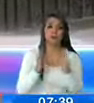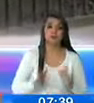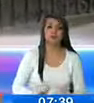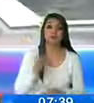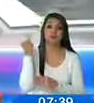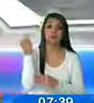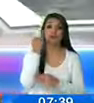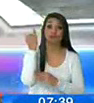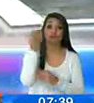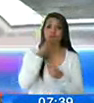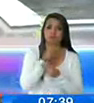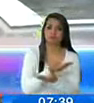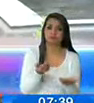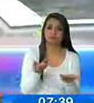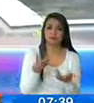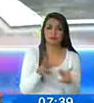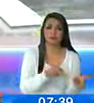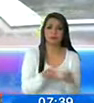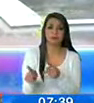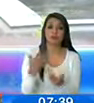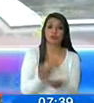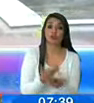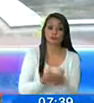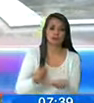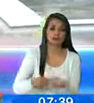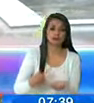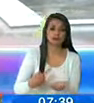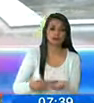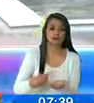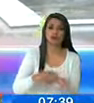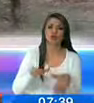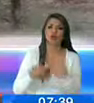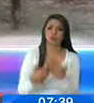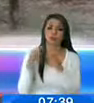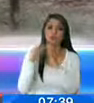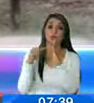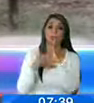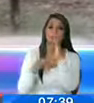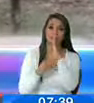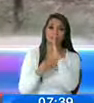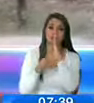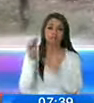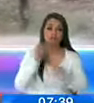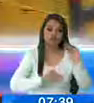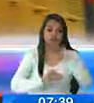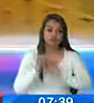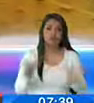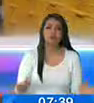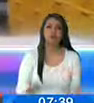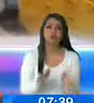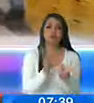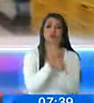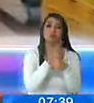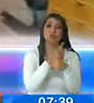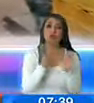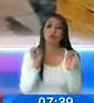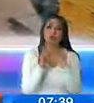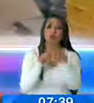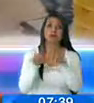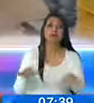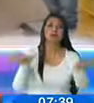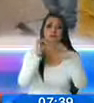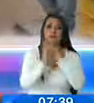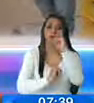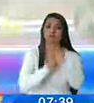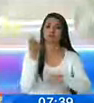García, informó que se trabaja en el plan económico a través de políticas que fortalezcan la producción y la competitividad. Y para ello,